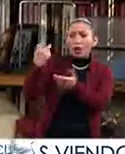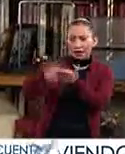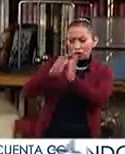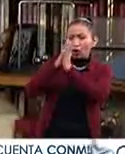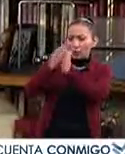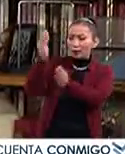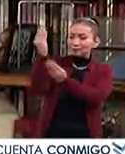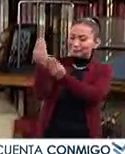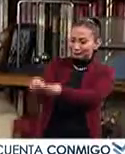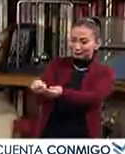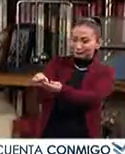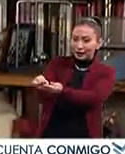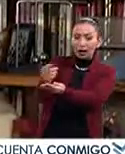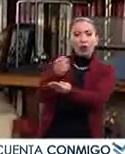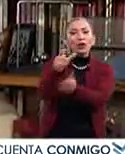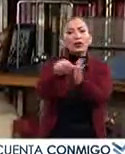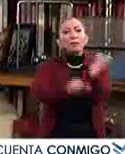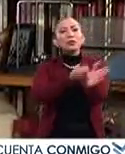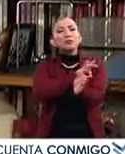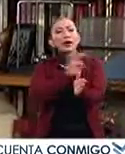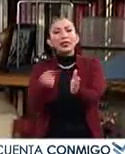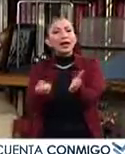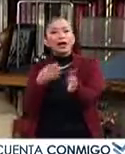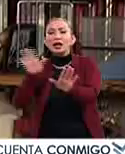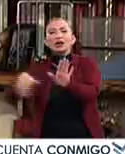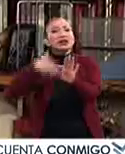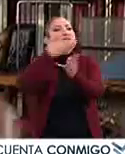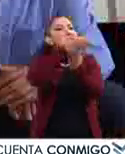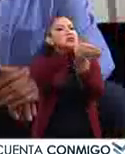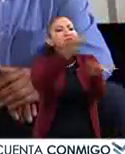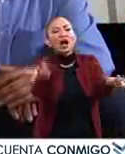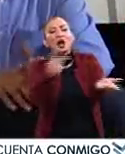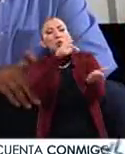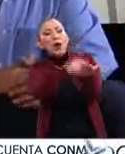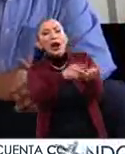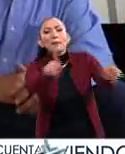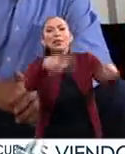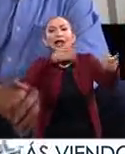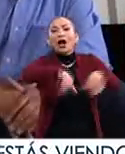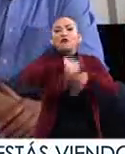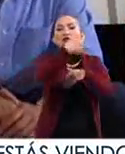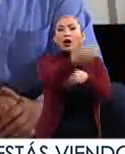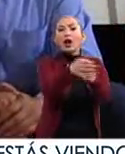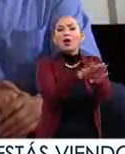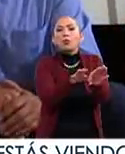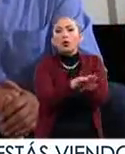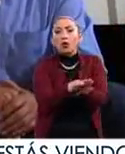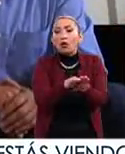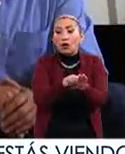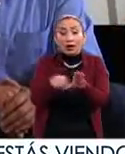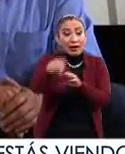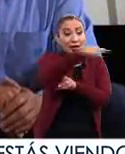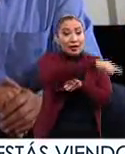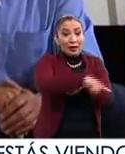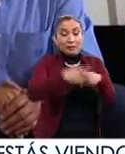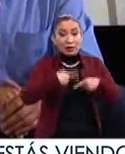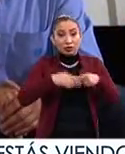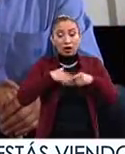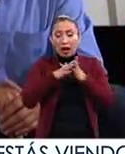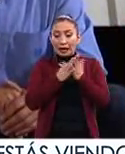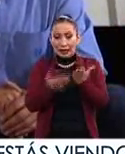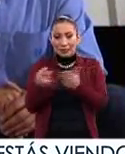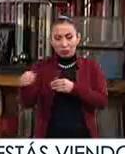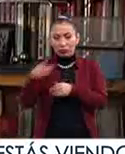librería, ¿cuántas veces al mes pueden ustedes salir a un barrio, a una ranchería? Ok. Y la raza de las librerías